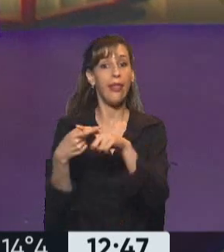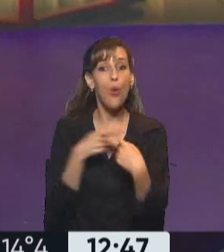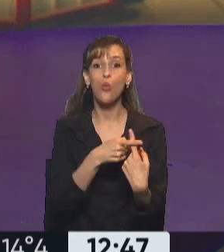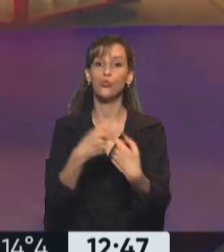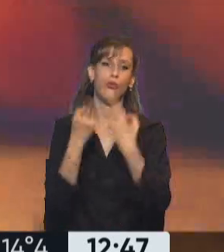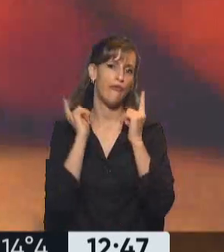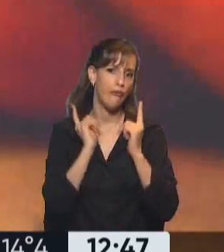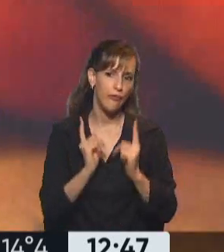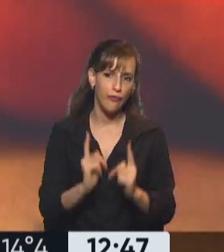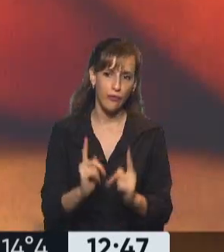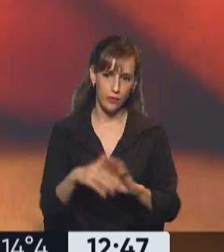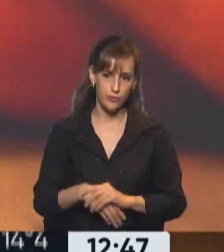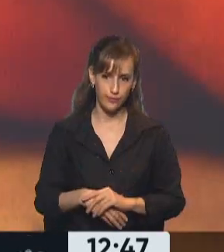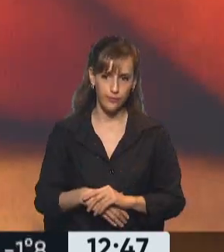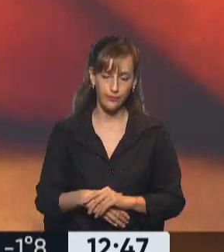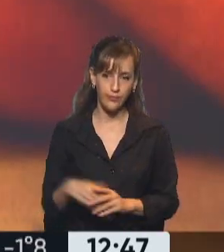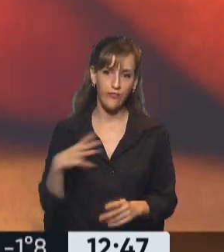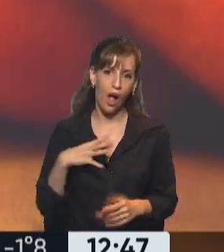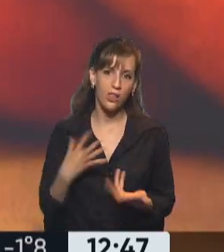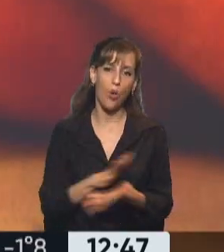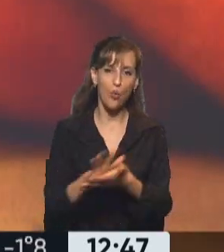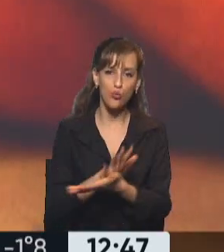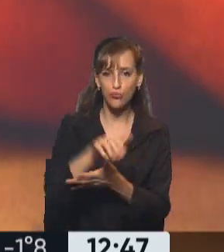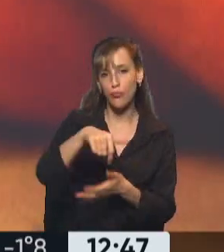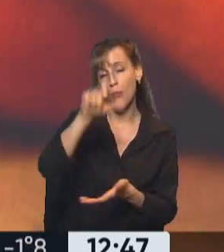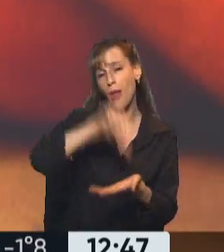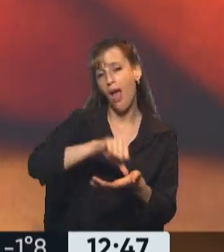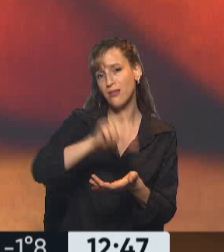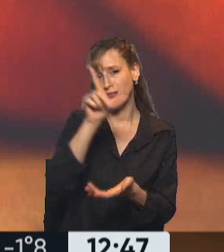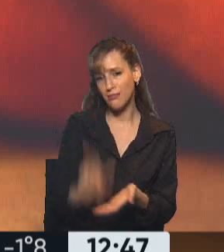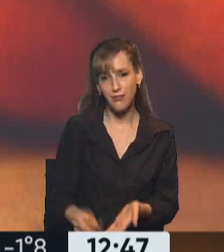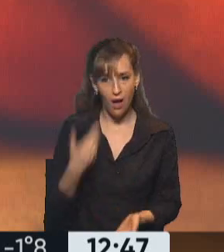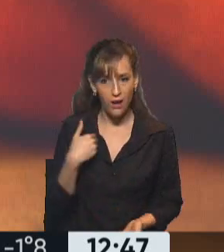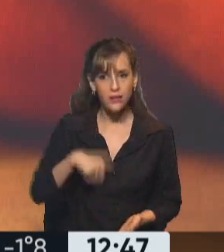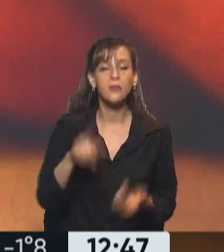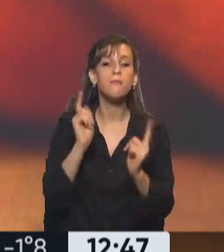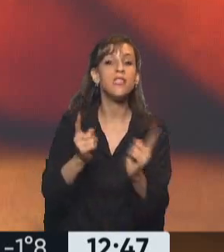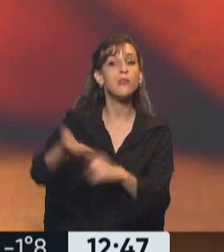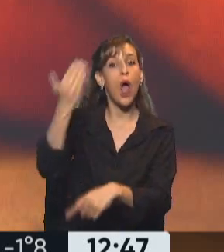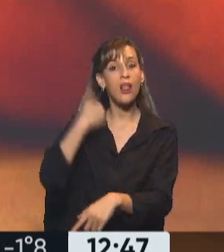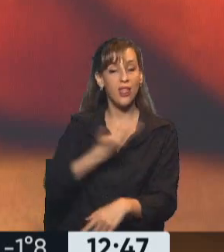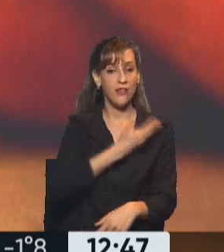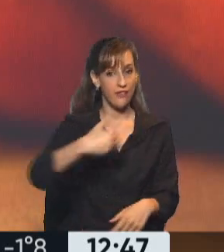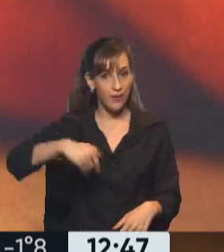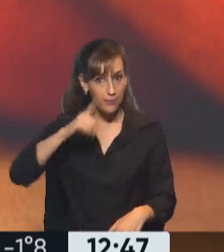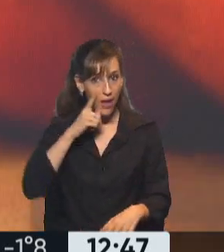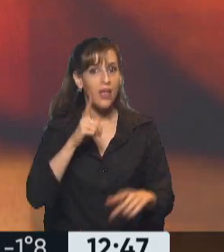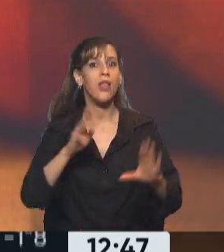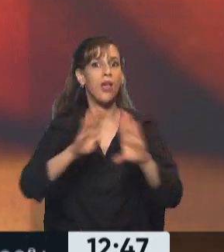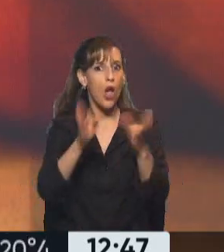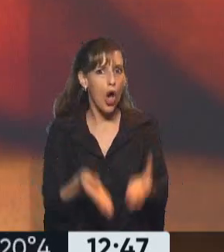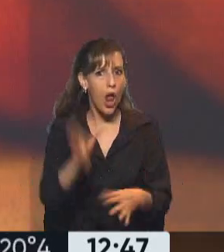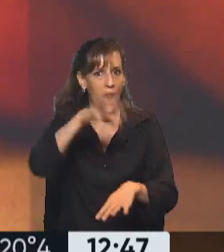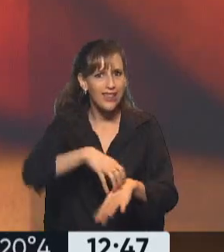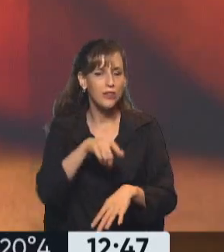termina de estar saldada en países como los nuestros, a pesar de que ha habido organismos como el propio Fondo Monetario Internacional, que se han encargado